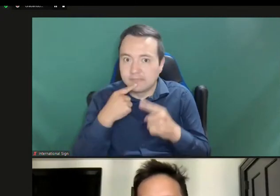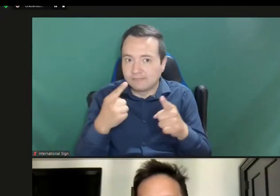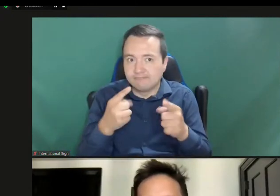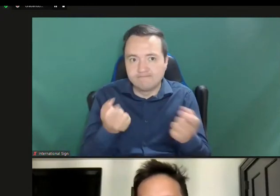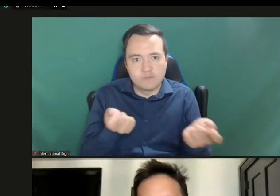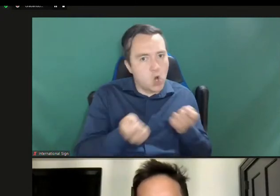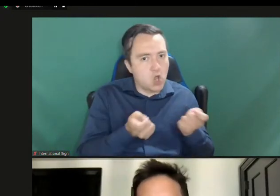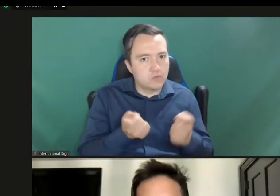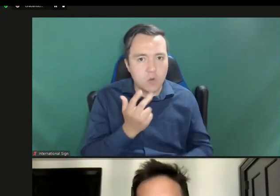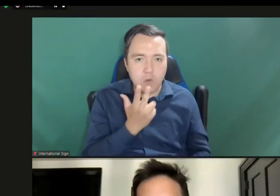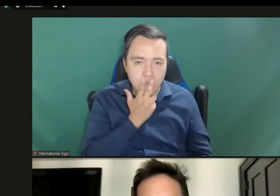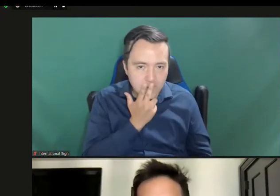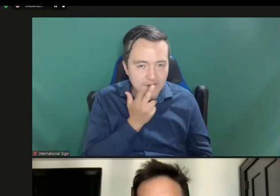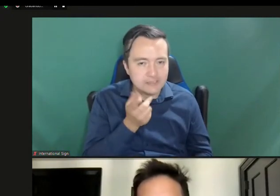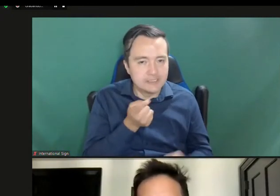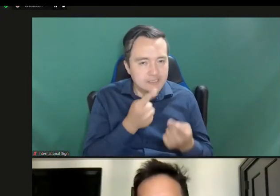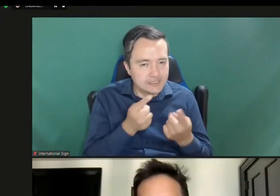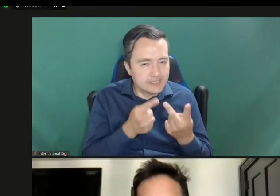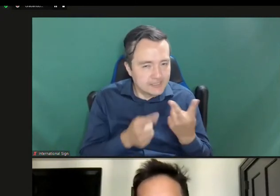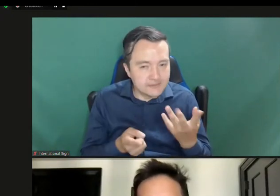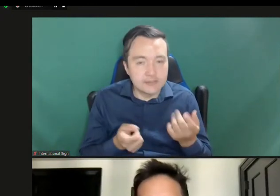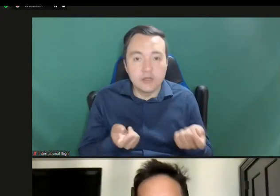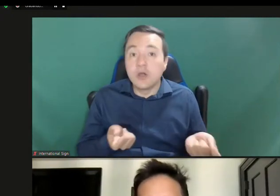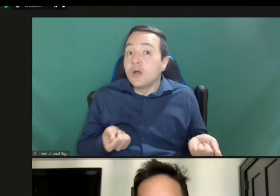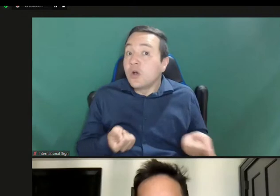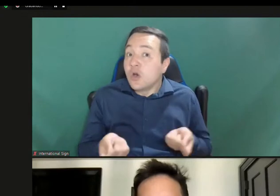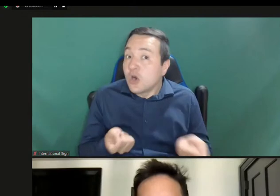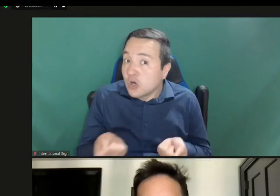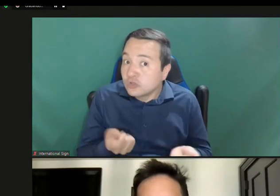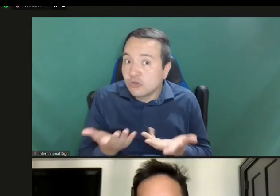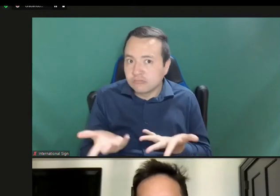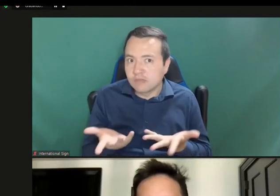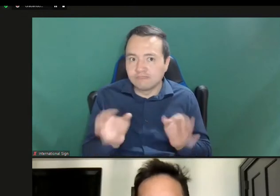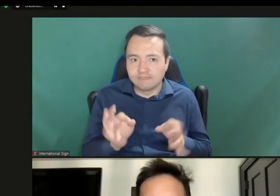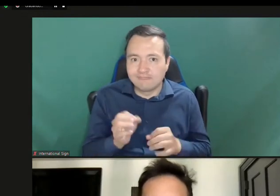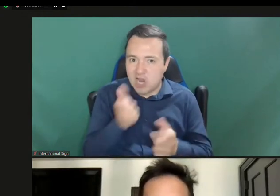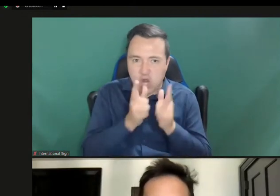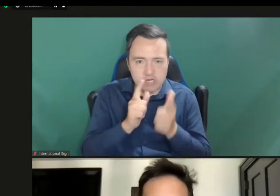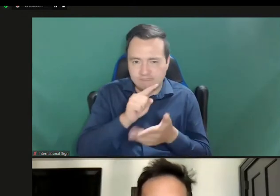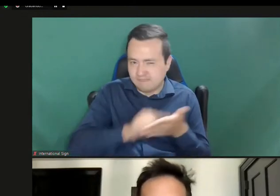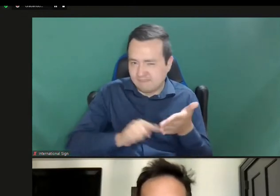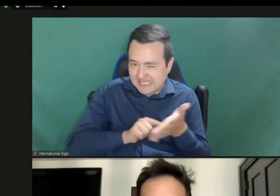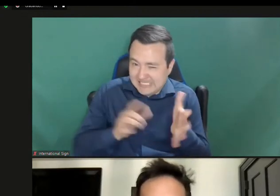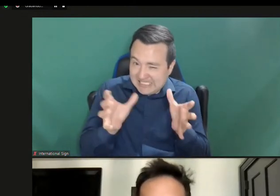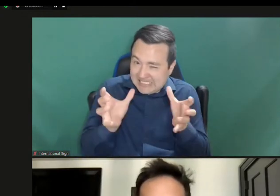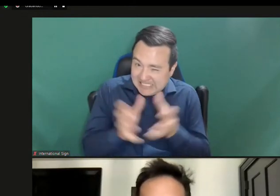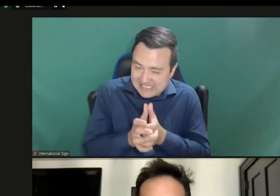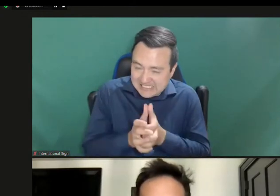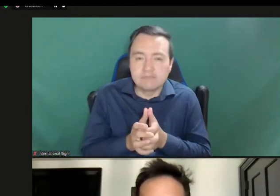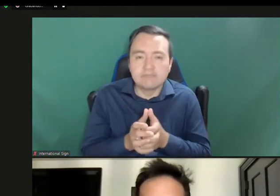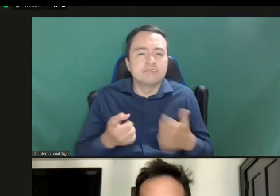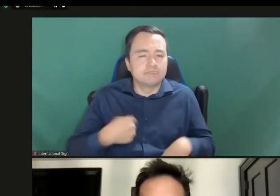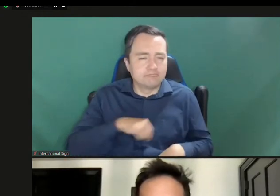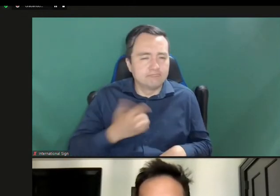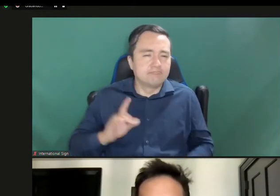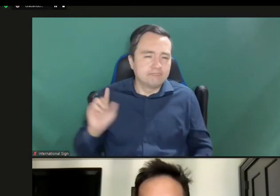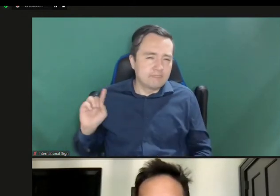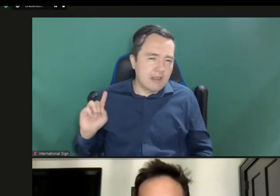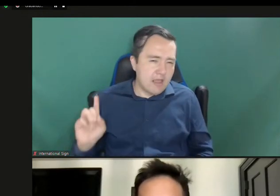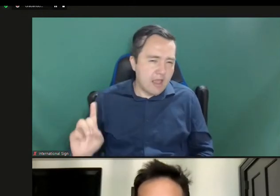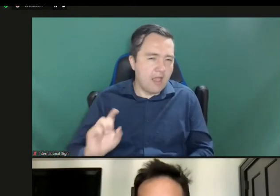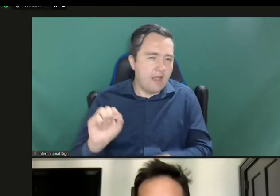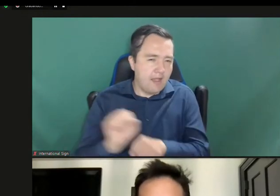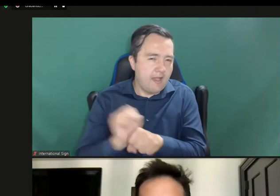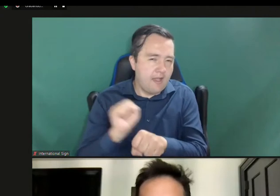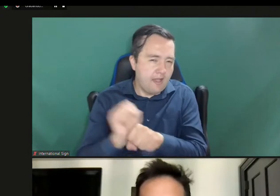nunca algunas medias tan para control el del alcohol durante todos estos años en que hemos venido trabajando en este tema y digo vemos porque